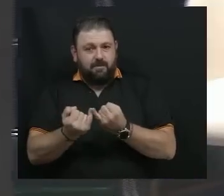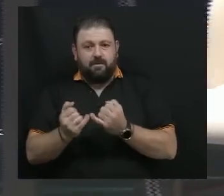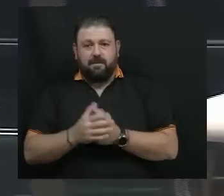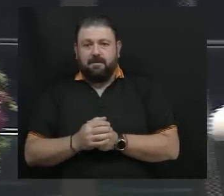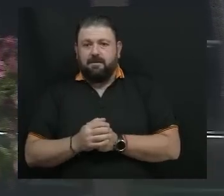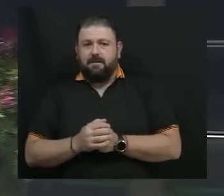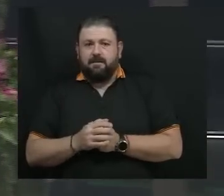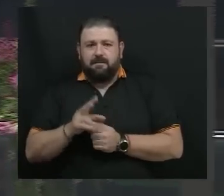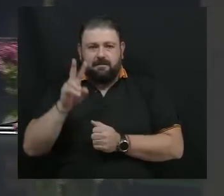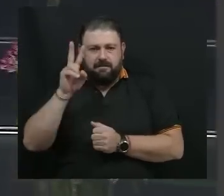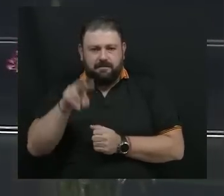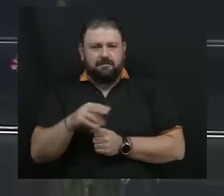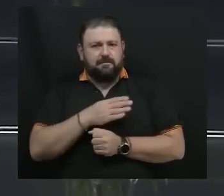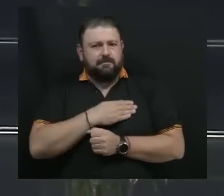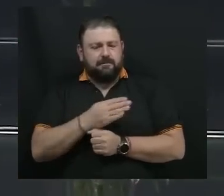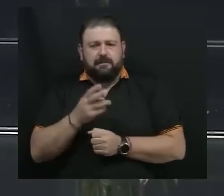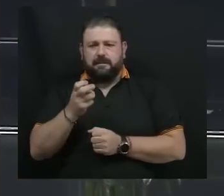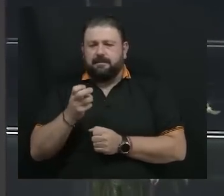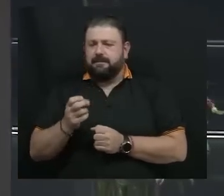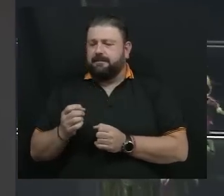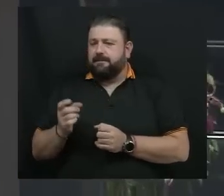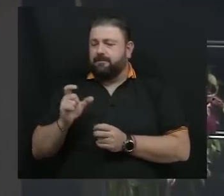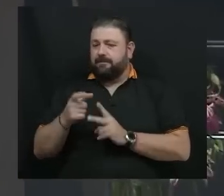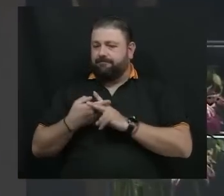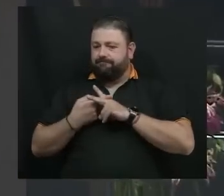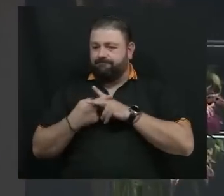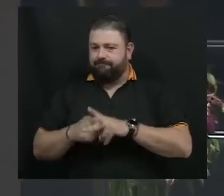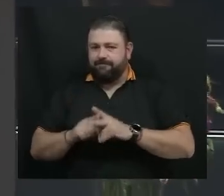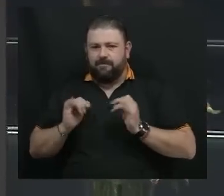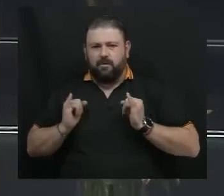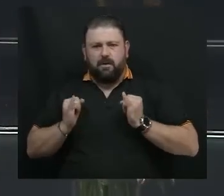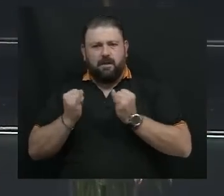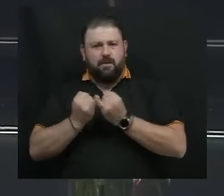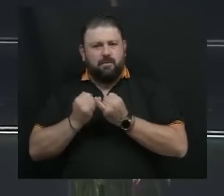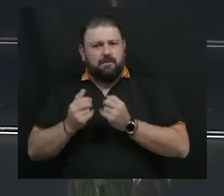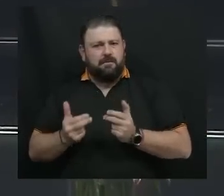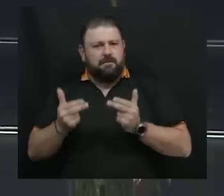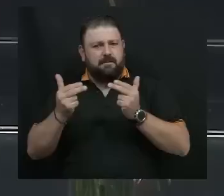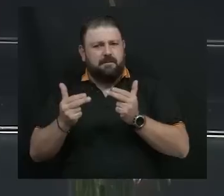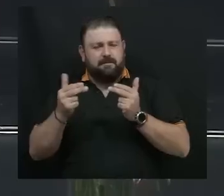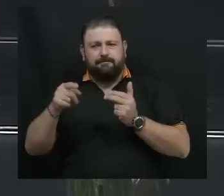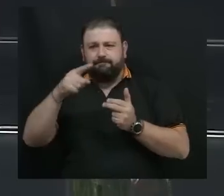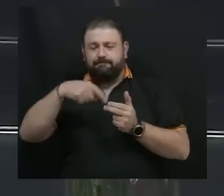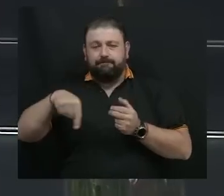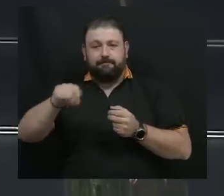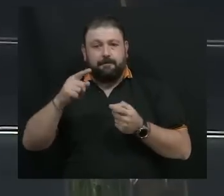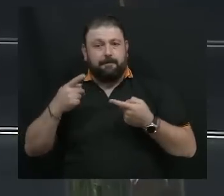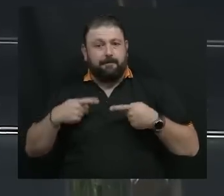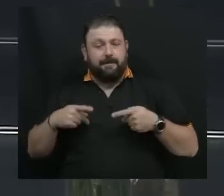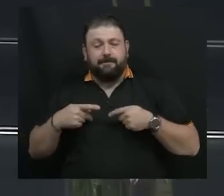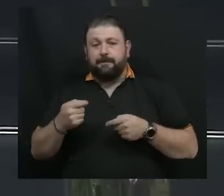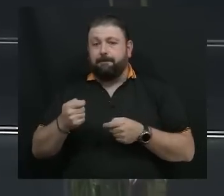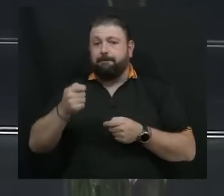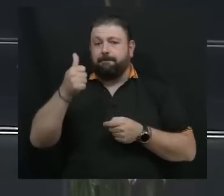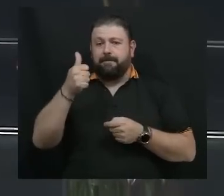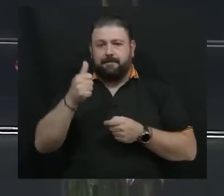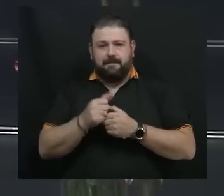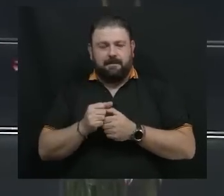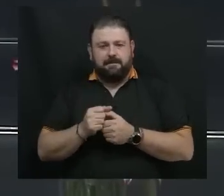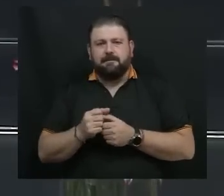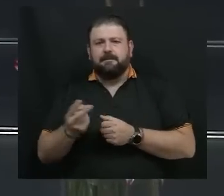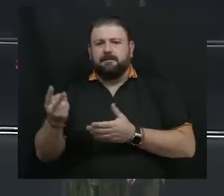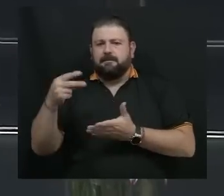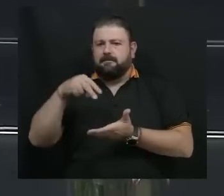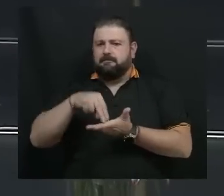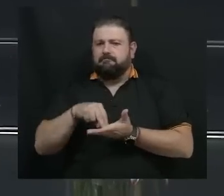me gusta iniciar una junta de negocios diciéndole a las personas que están ahí por primera vez lo que va a resolver con